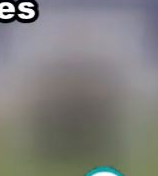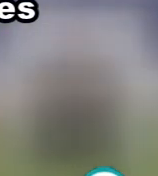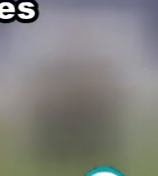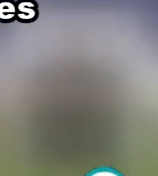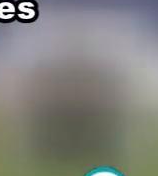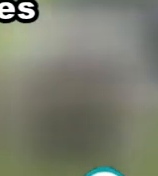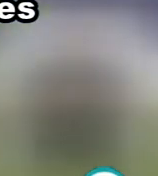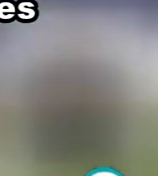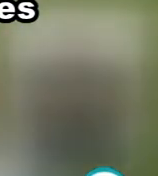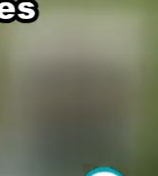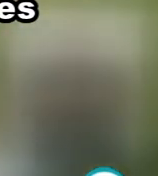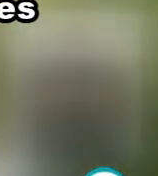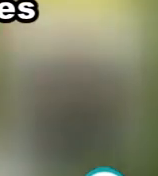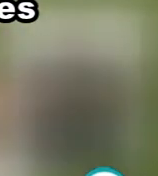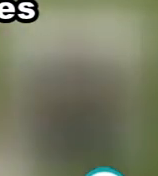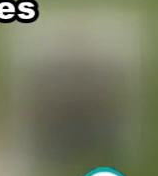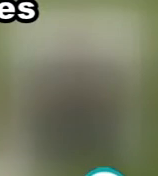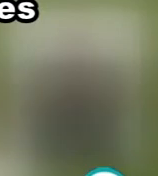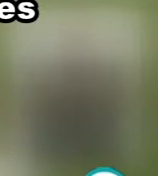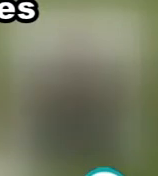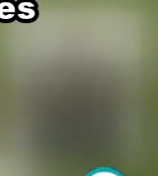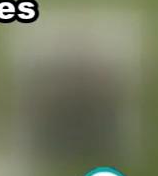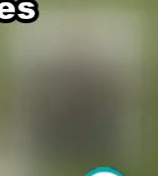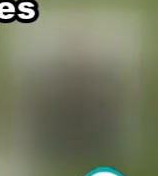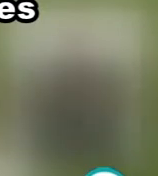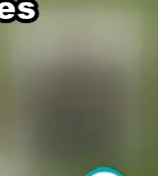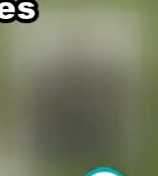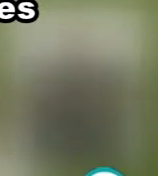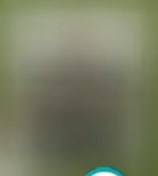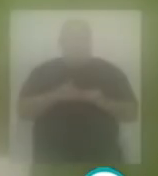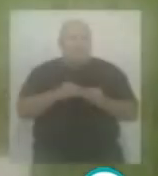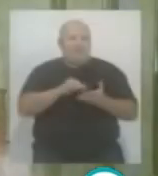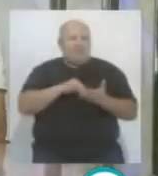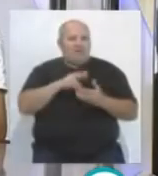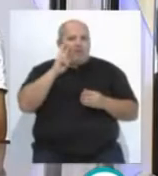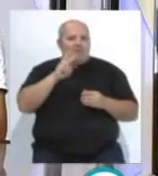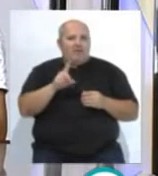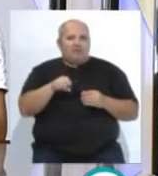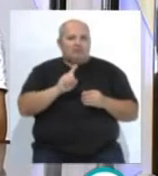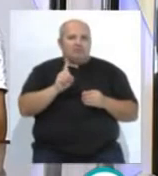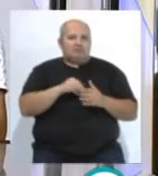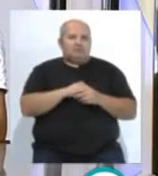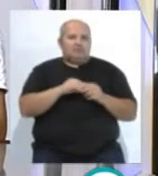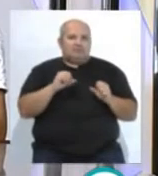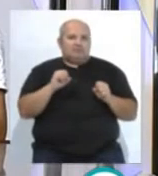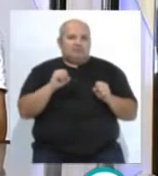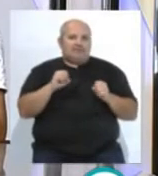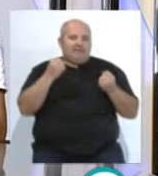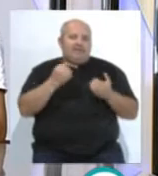jugara más de lo que debiera cuando están totalmente descendidos. Y que a veces especulamos con eso y con ello nos